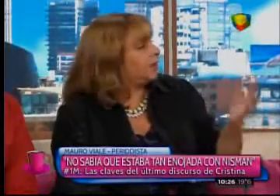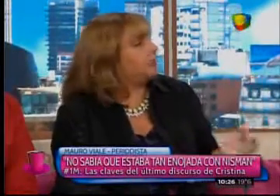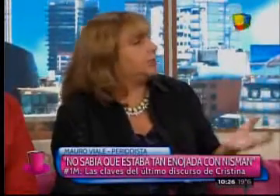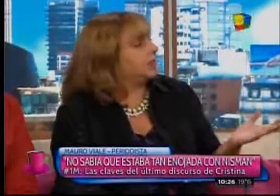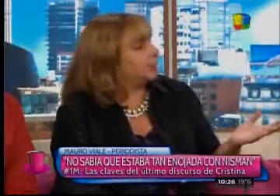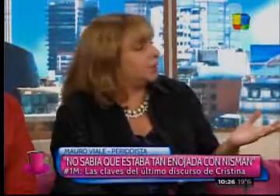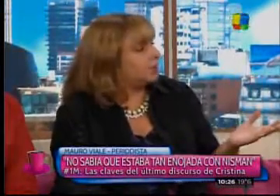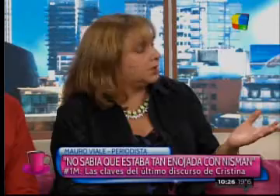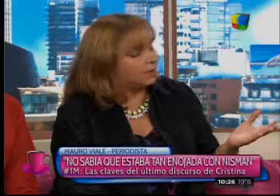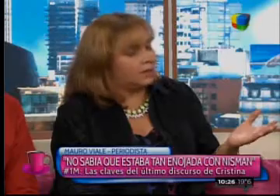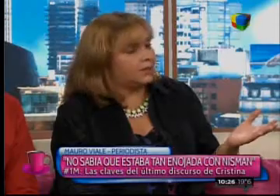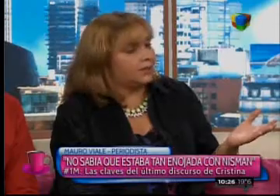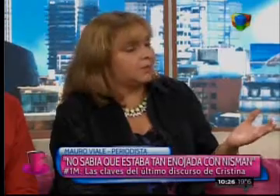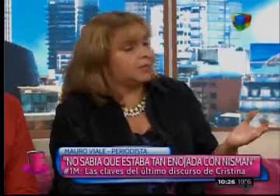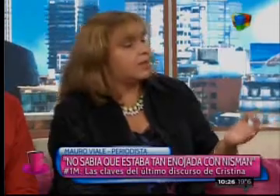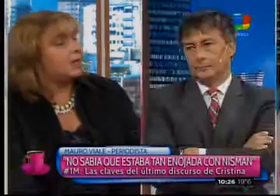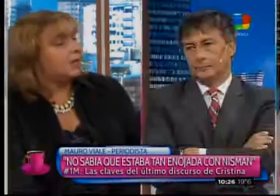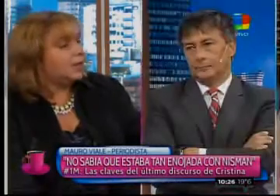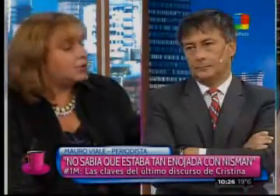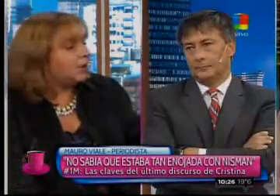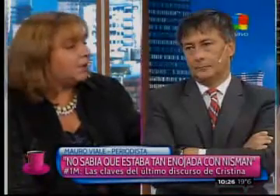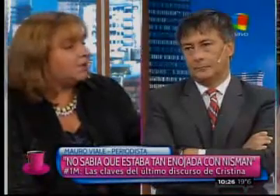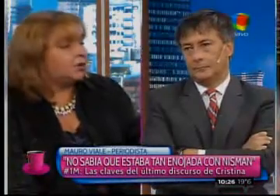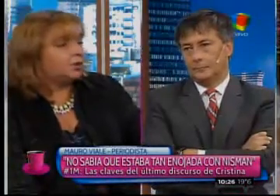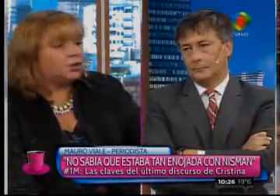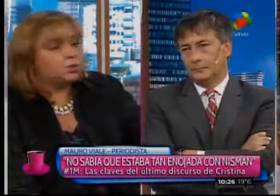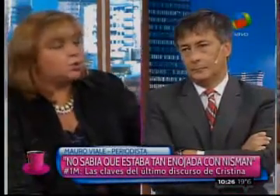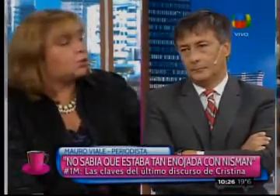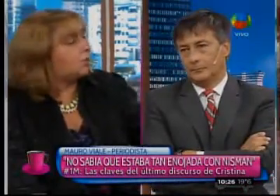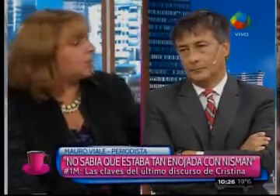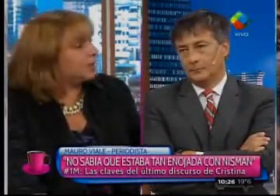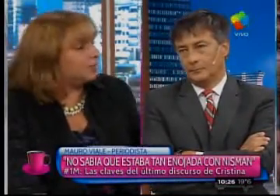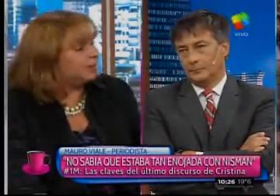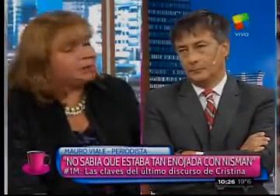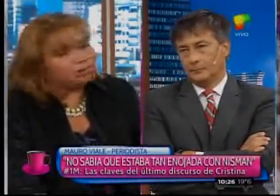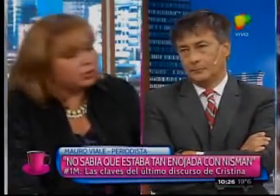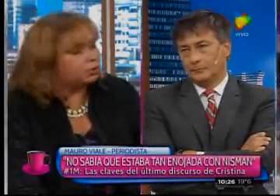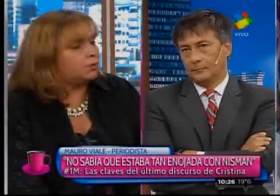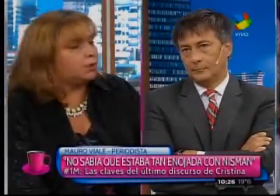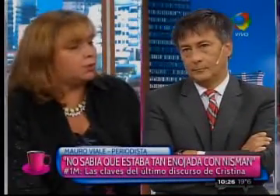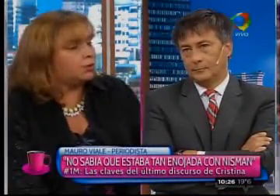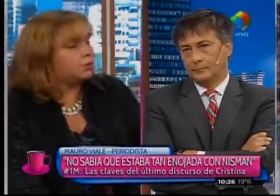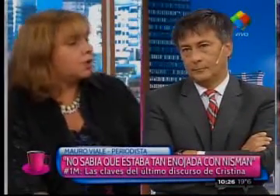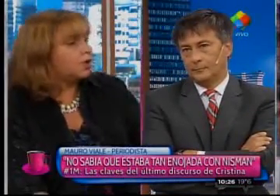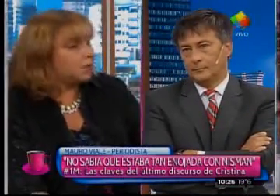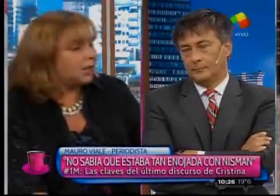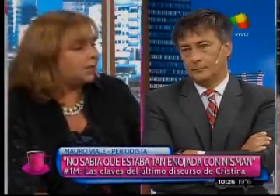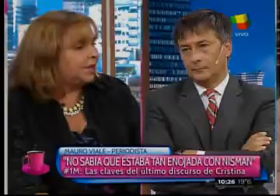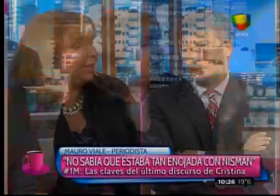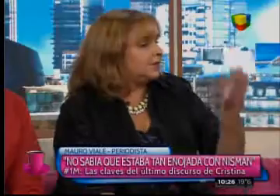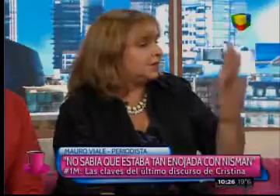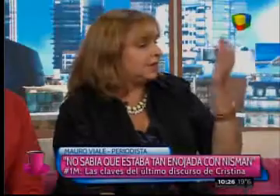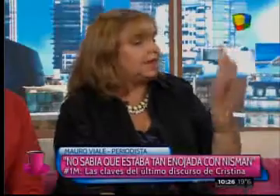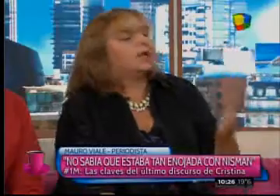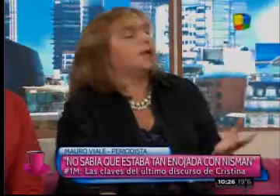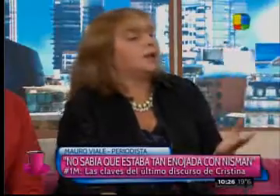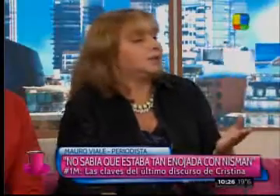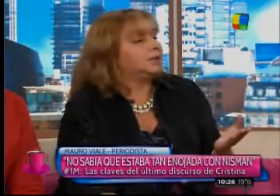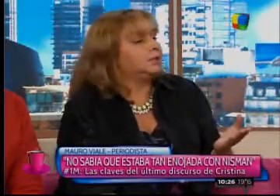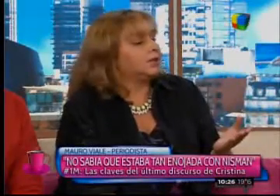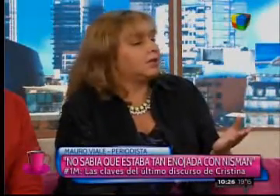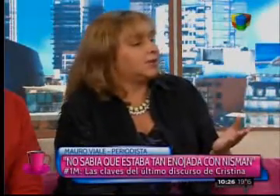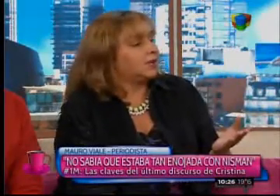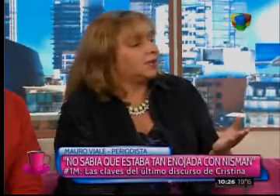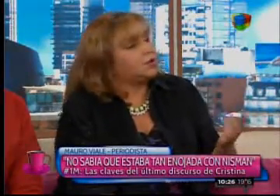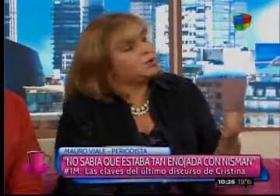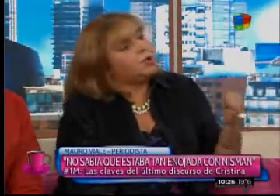de que nos enteramos de la muerte de Nisman. Eso que aparece con Estiuso como emergente, pero que tiene otros vínculos. Porque acá también hay que decir que la